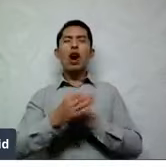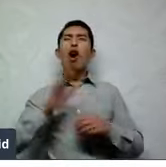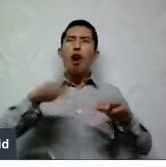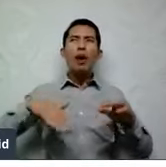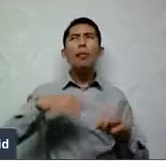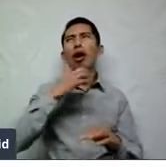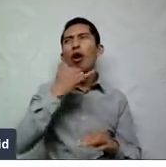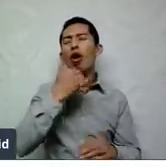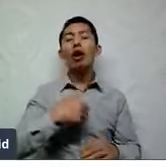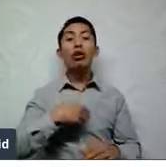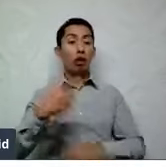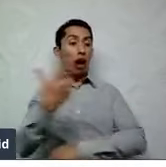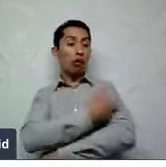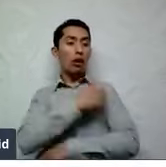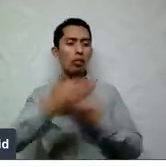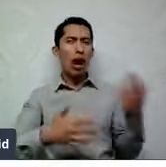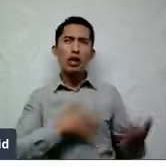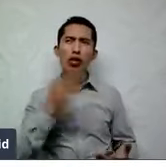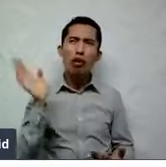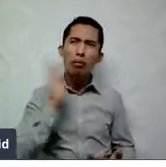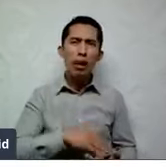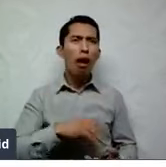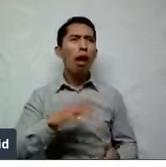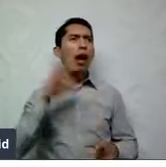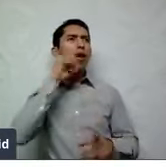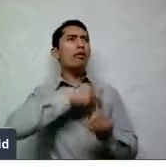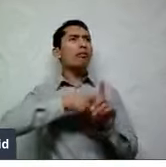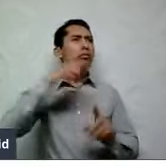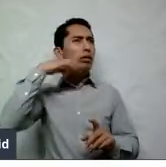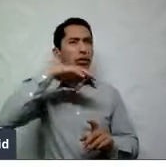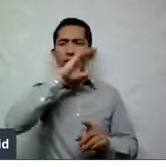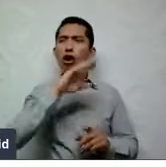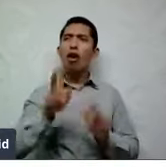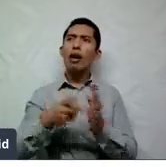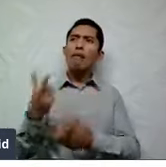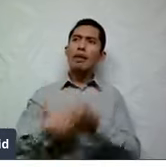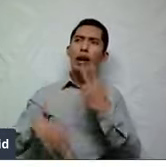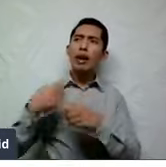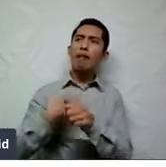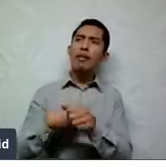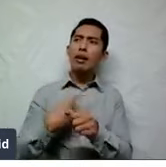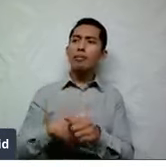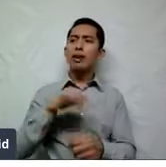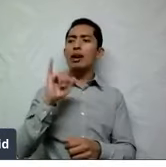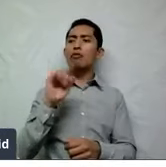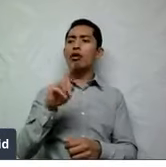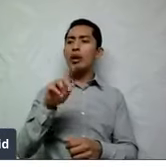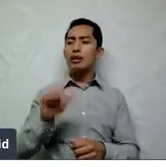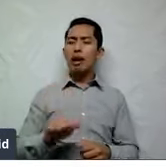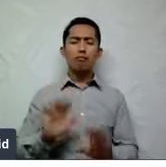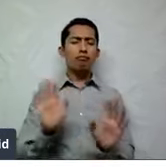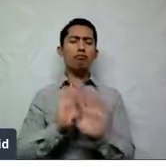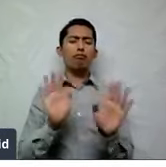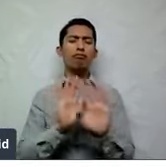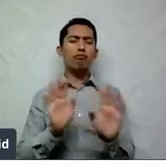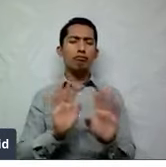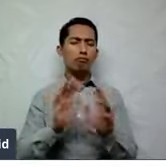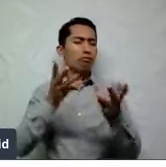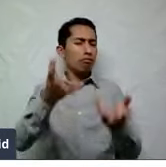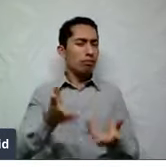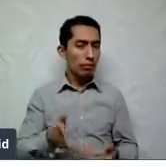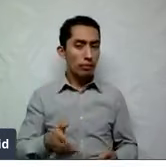me vacunaron, que me da calentura, que a lo mejor me da otra vez influenza, que a lo mejor, déjenme decirles que tener